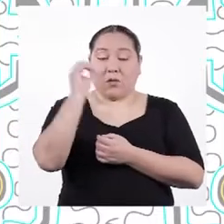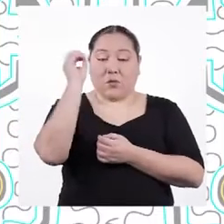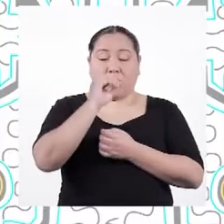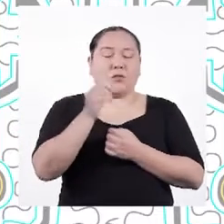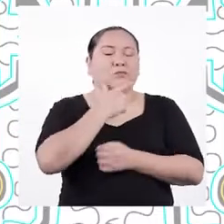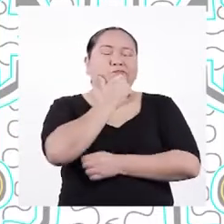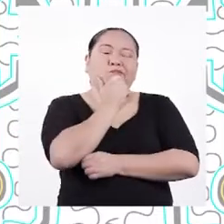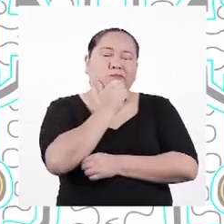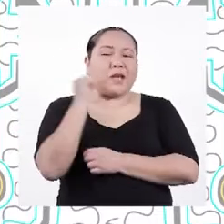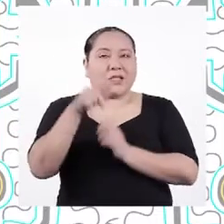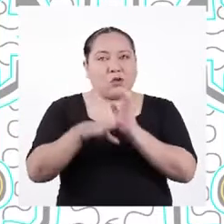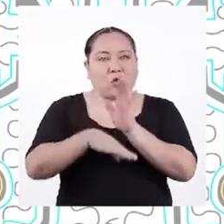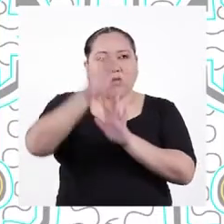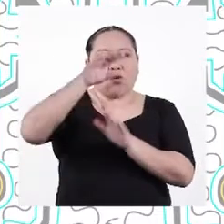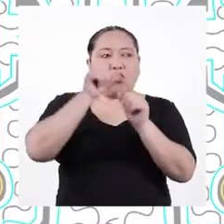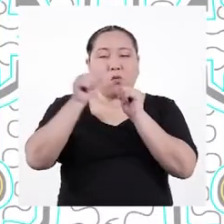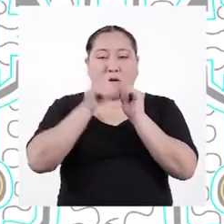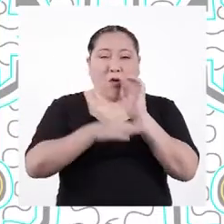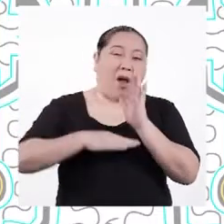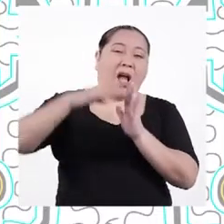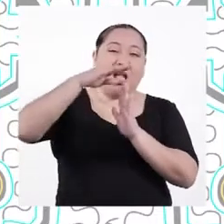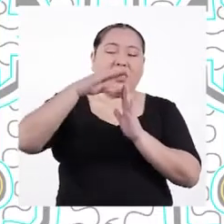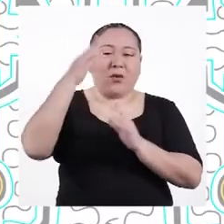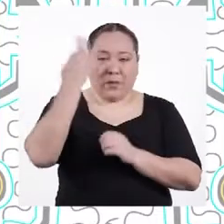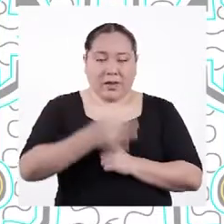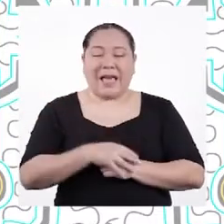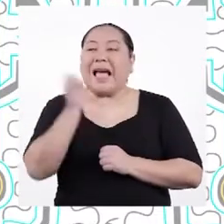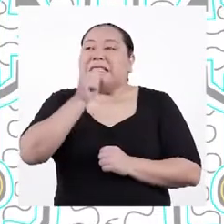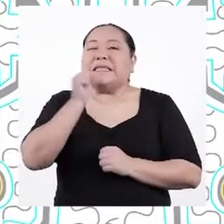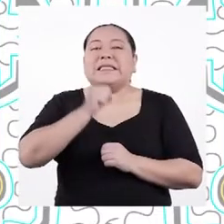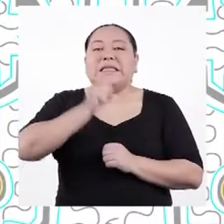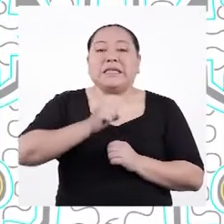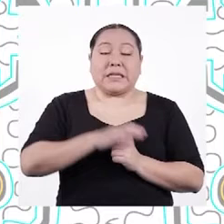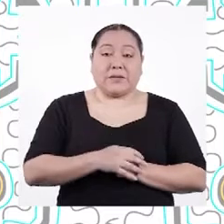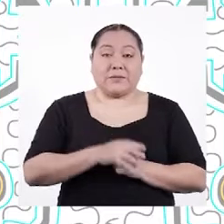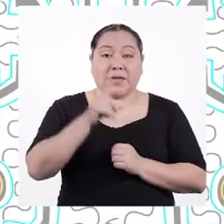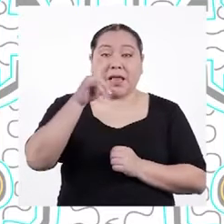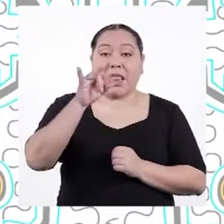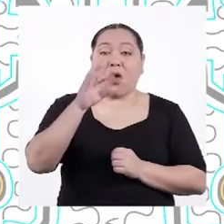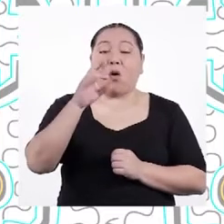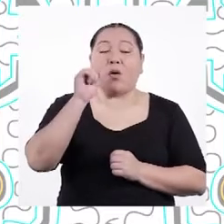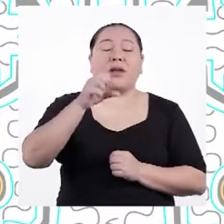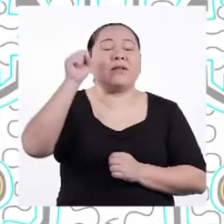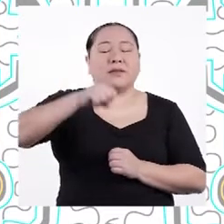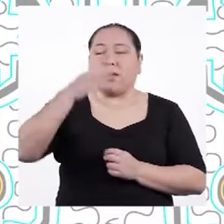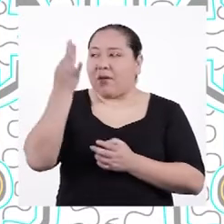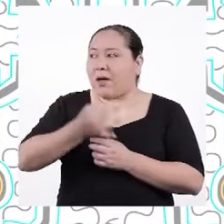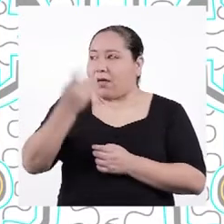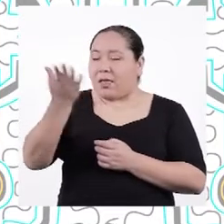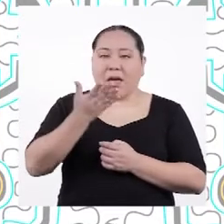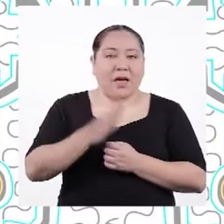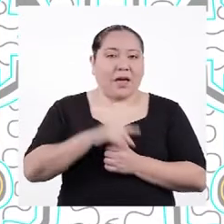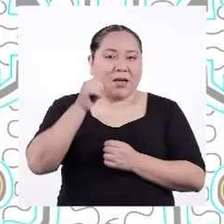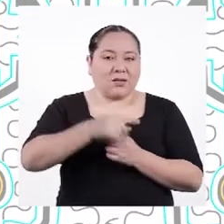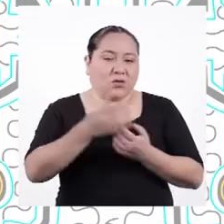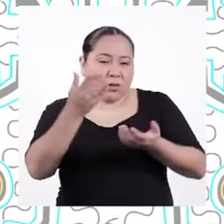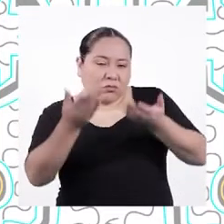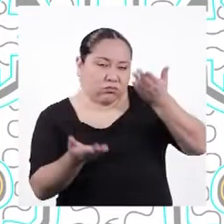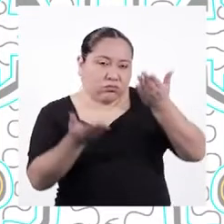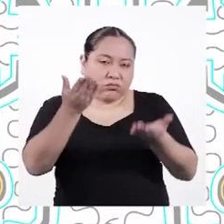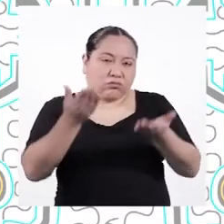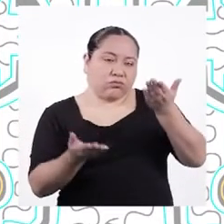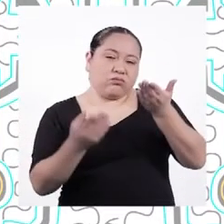más alto, ¿verdad? ¡Ah, claro! Laura tenía razón con eso de compensar, porque